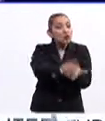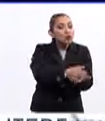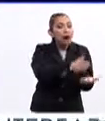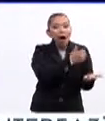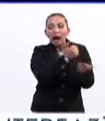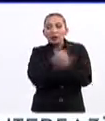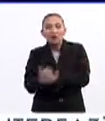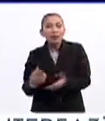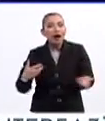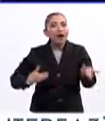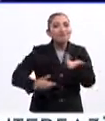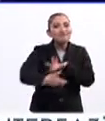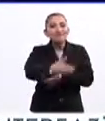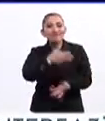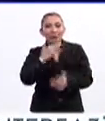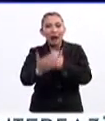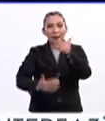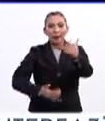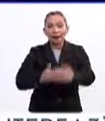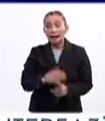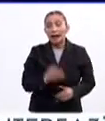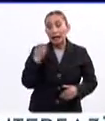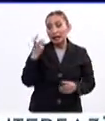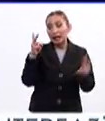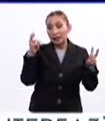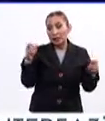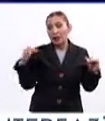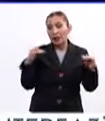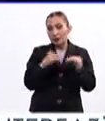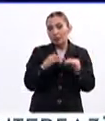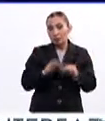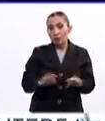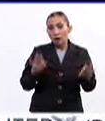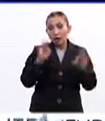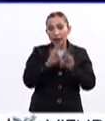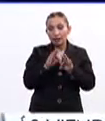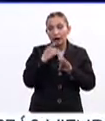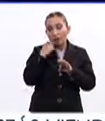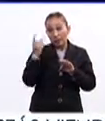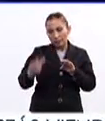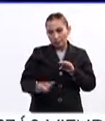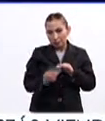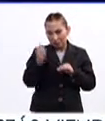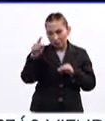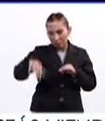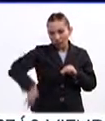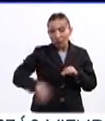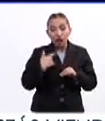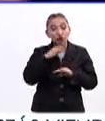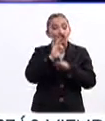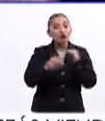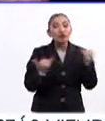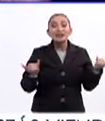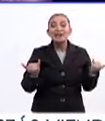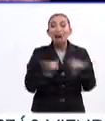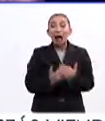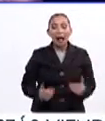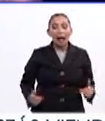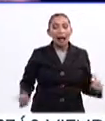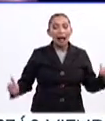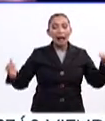un aprendizaje de avance, y eso es un tema de equidad bien importante, que vuelvo a tu pregunta, ponernos a todos al mismo